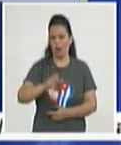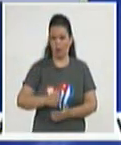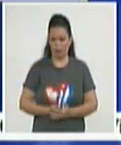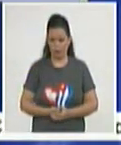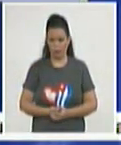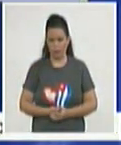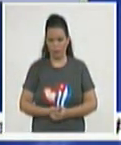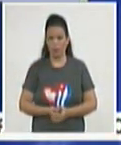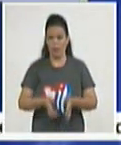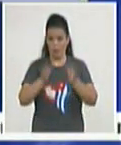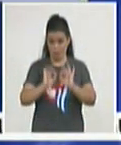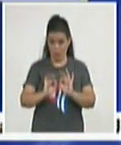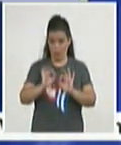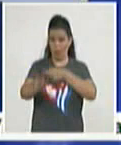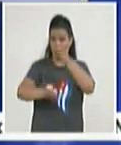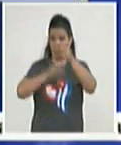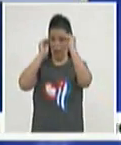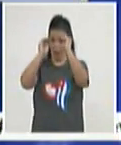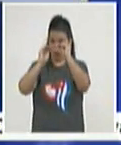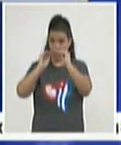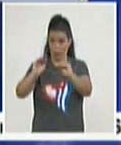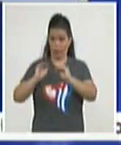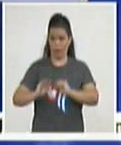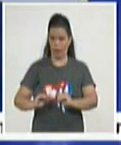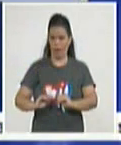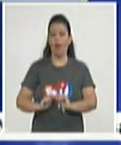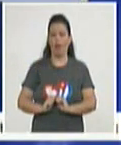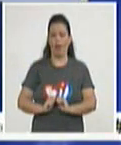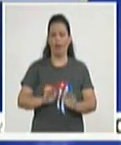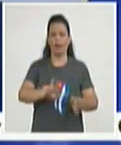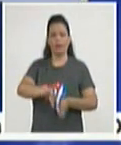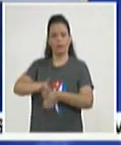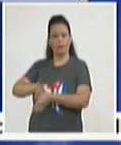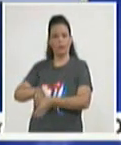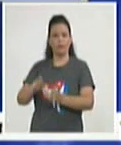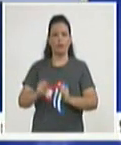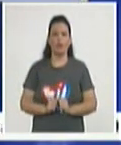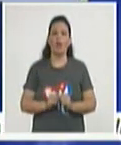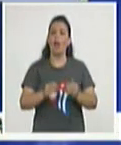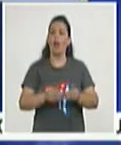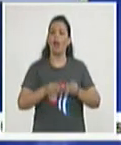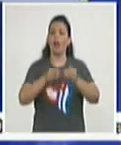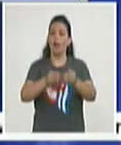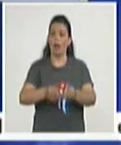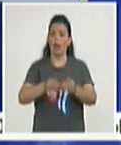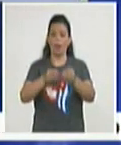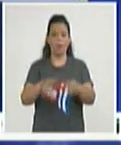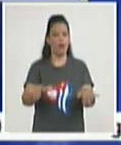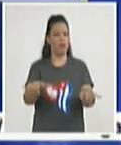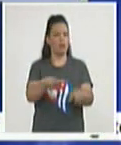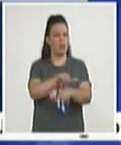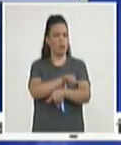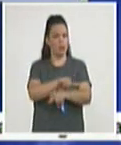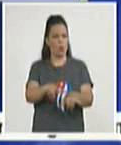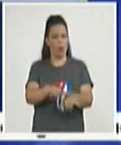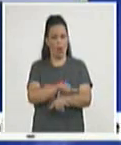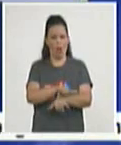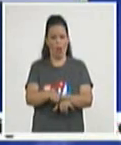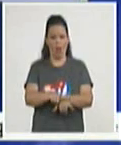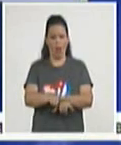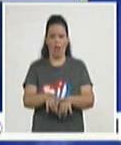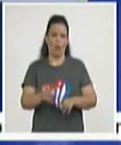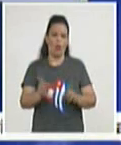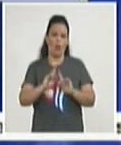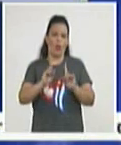orden, las 7 provincias. Y la provincia de Granma, también, aunque no cae dentro del grupo de mayores tasas,